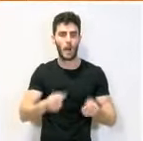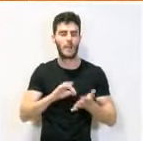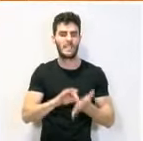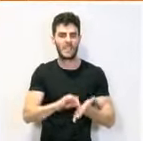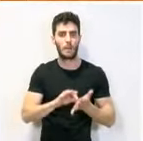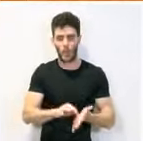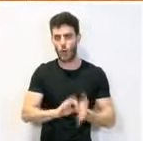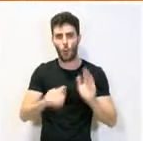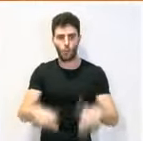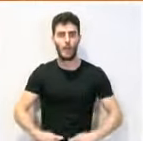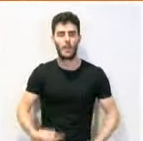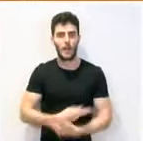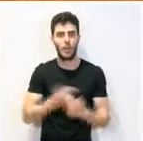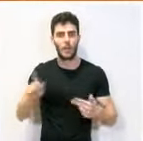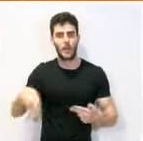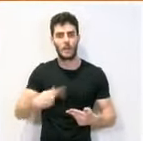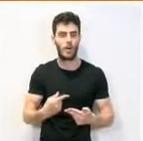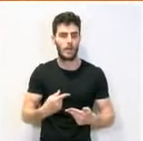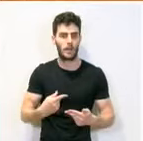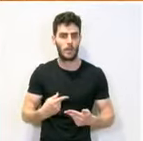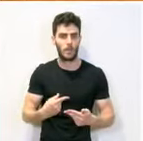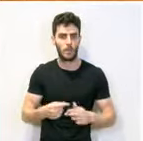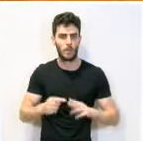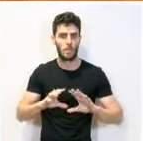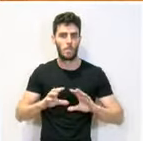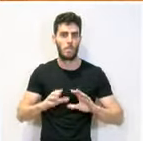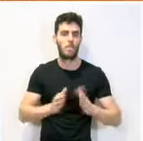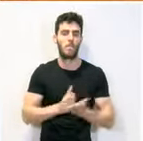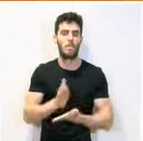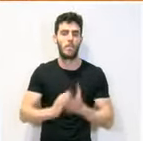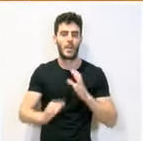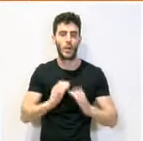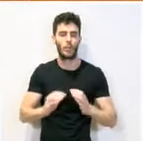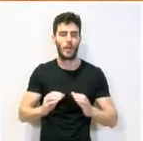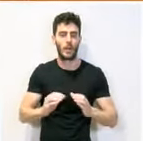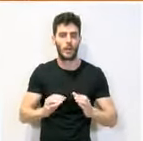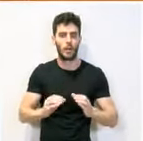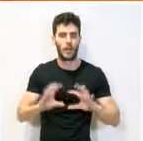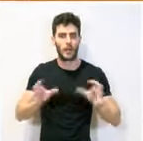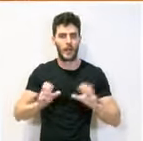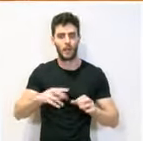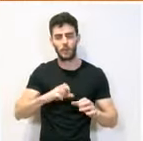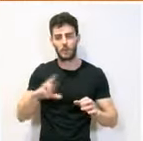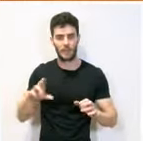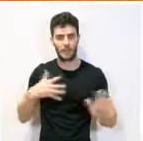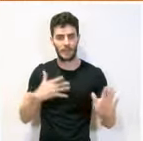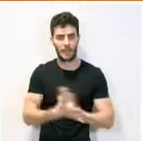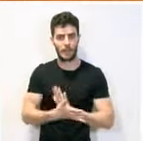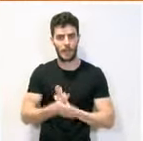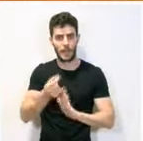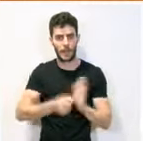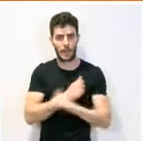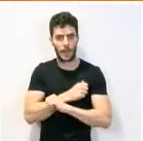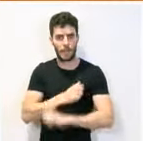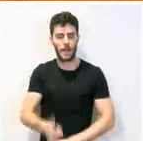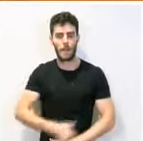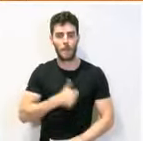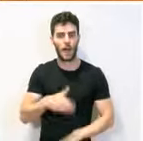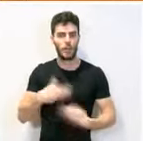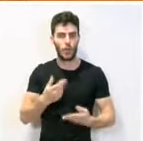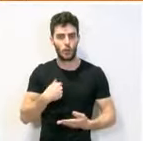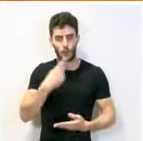y luego dice, en un medio de ámbito nacional de la cadena SER, que eso conlleva el aumento de las listas de espera. Pues les